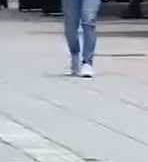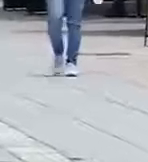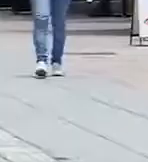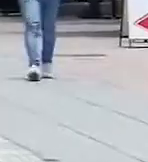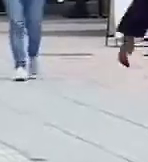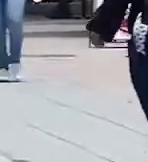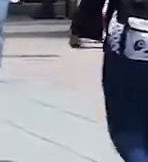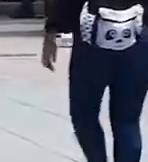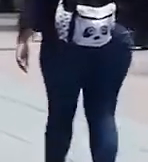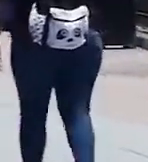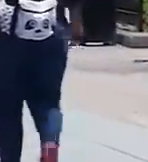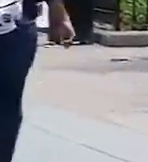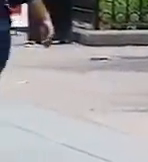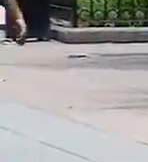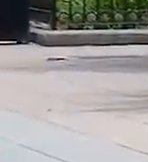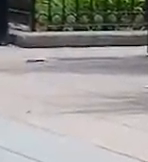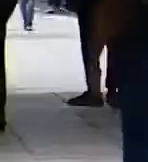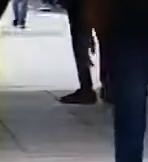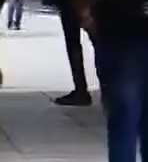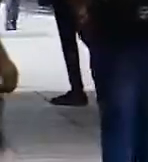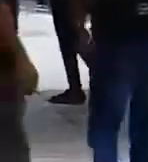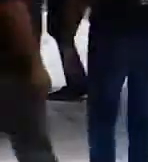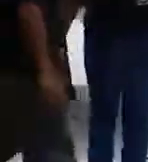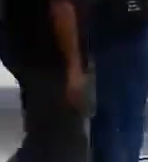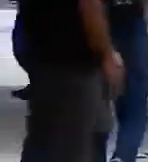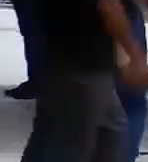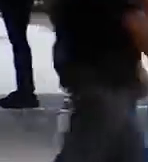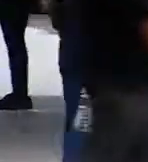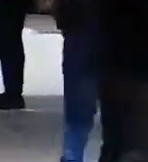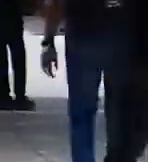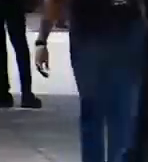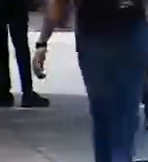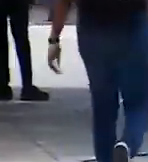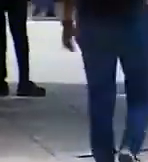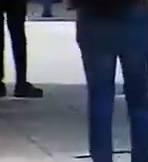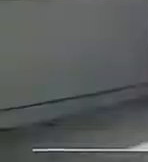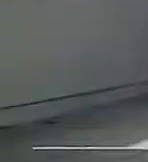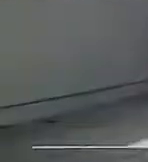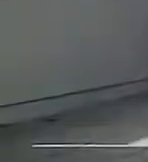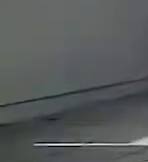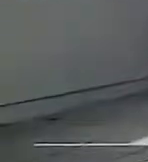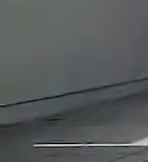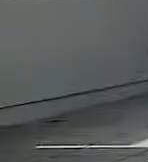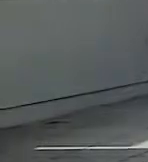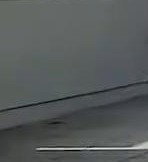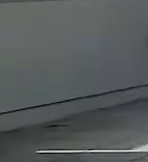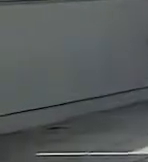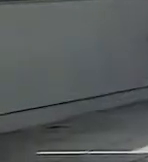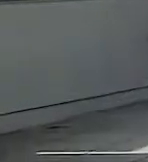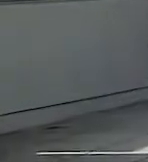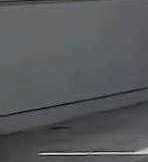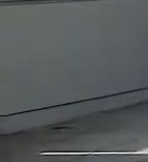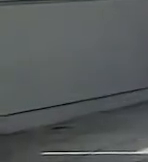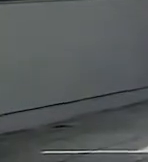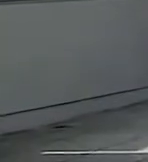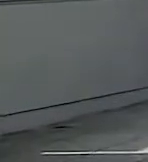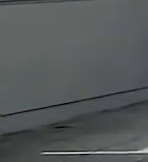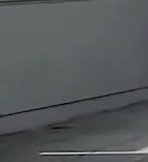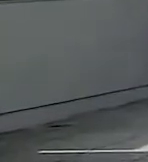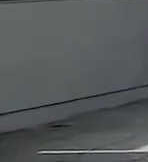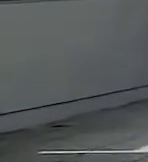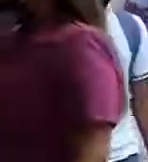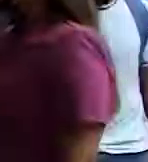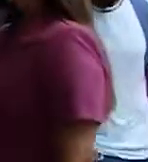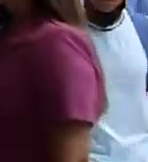Pidió a la población que no excedan la confianza al saber que los adultos ya están vacunados, pues eso podría traer una tercera ola de